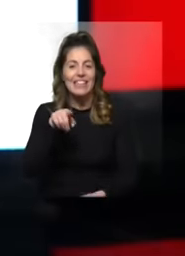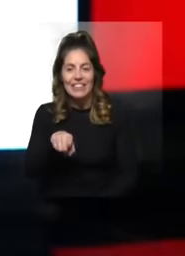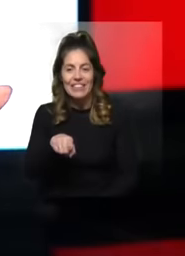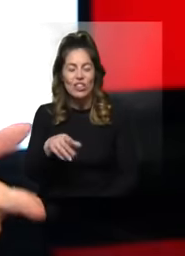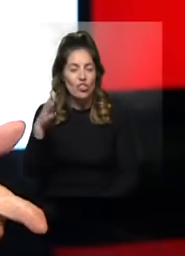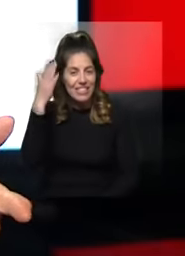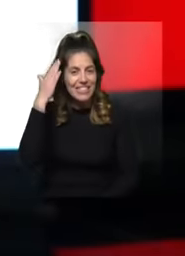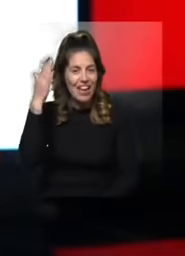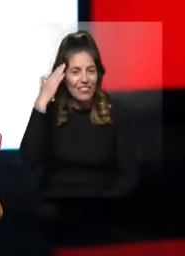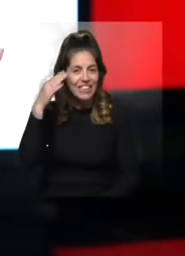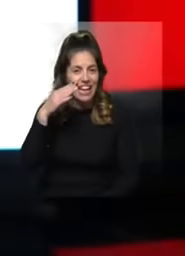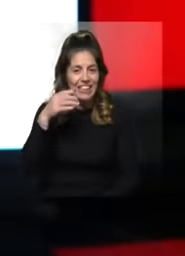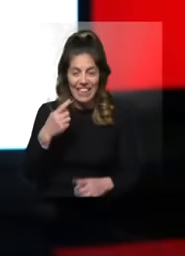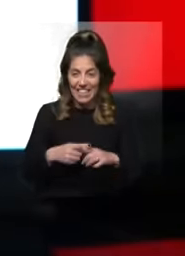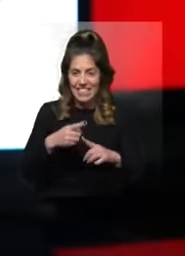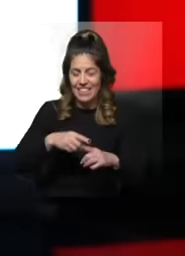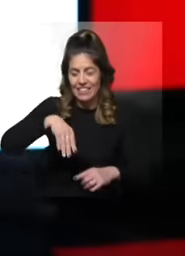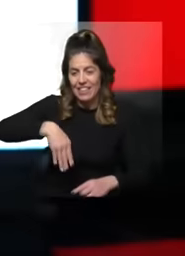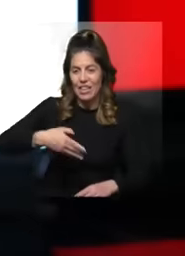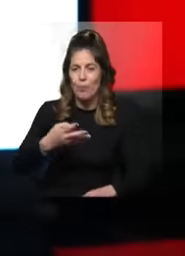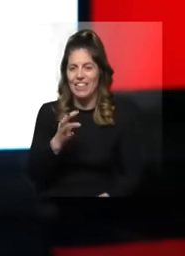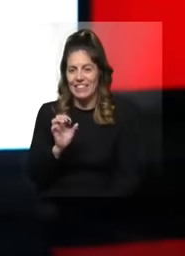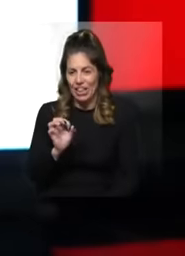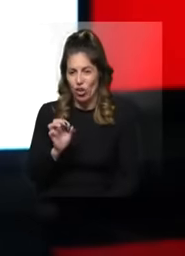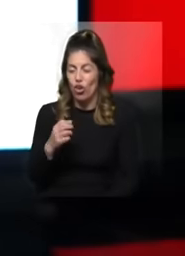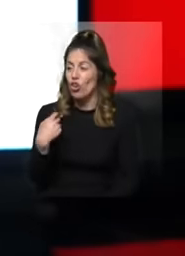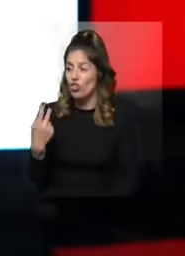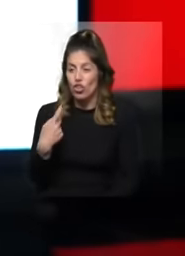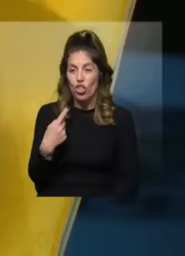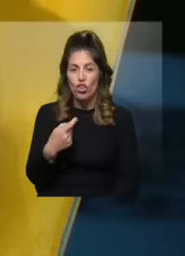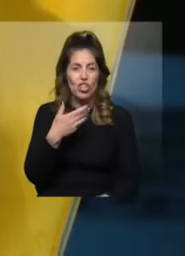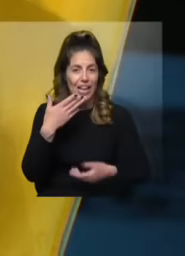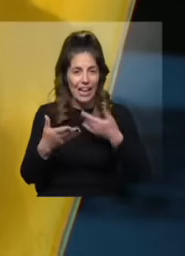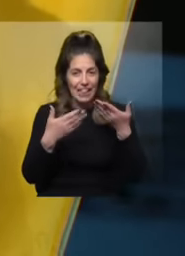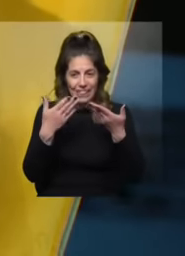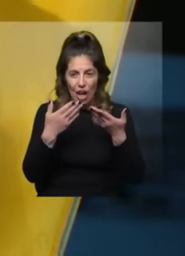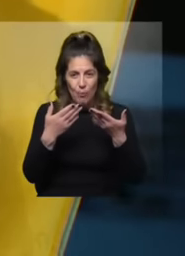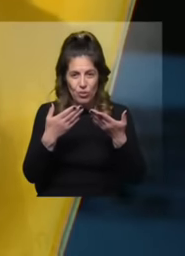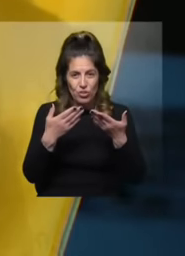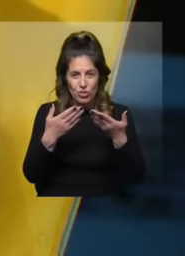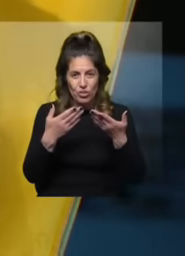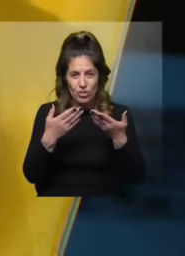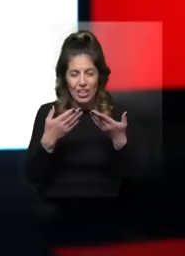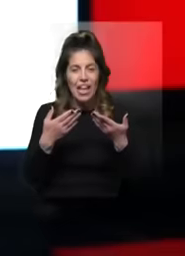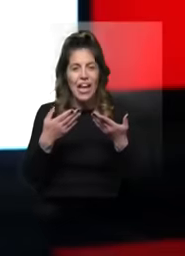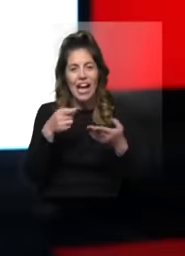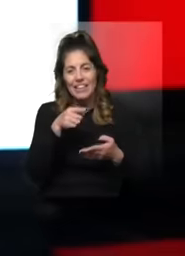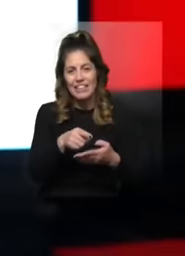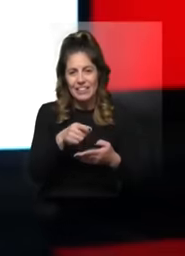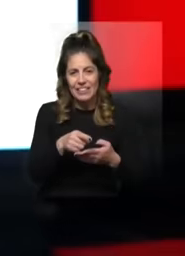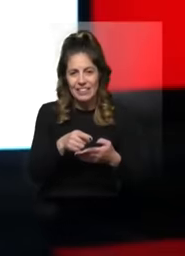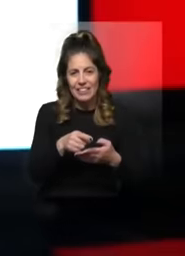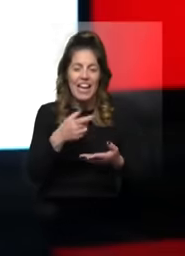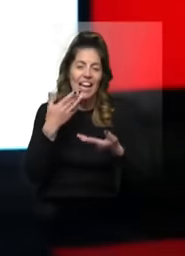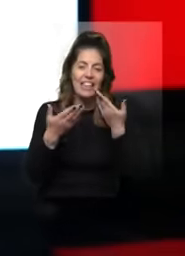de la existencia de Mateo. Mateo y yo cantamos en La Fusa, de Silvina, donde después vino Vinicius, que cantamos